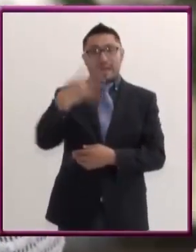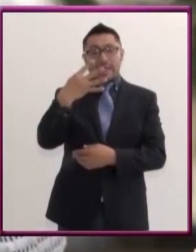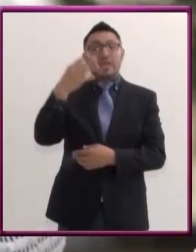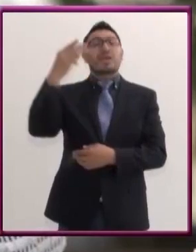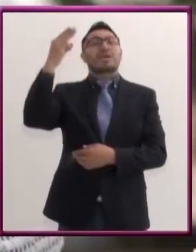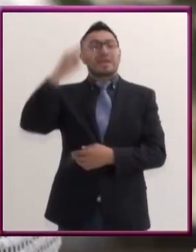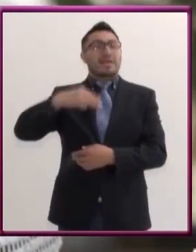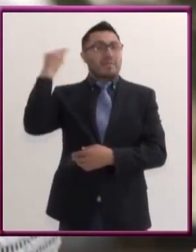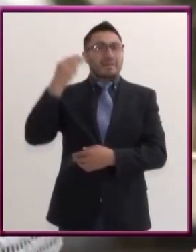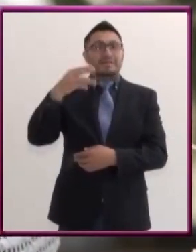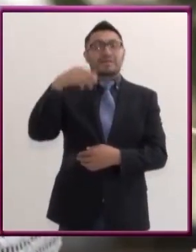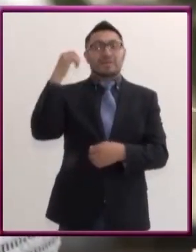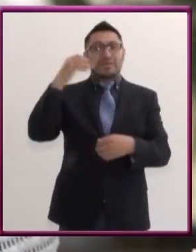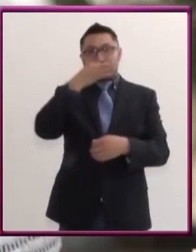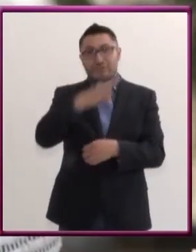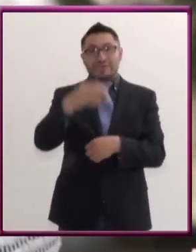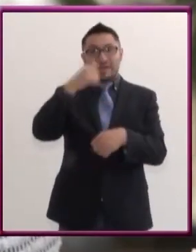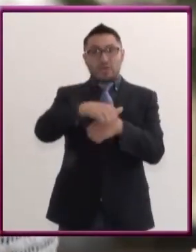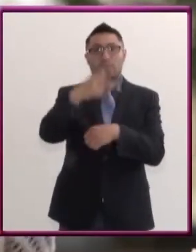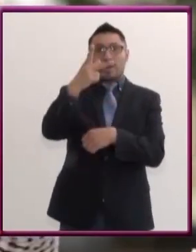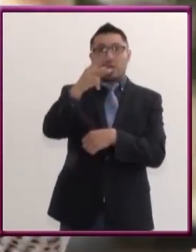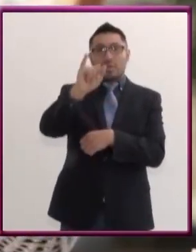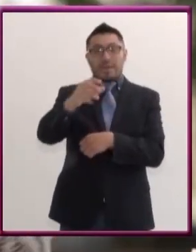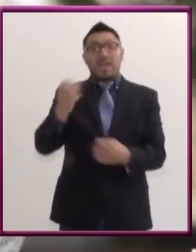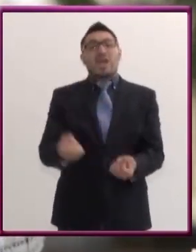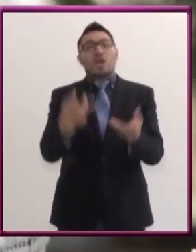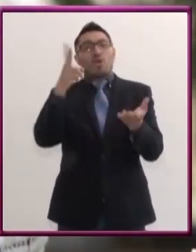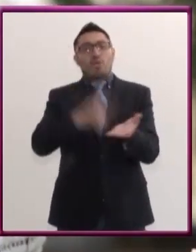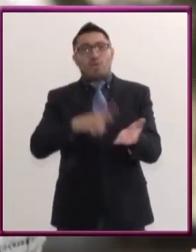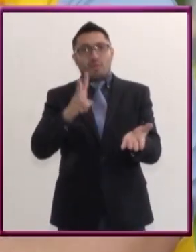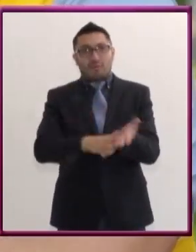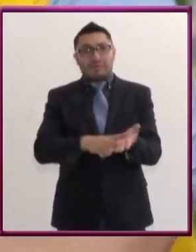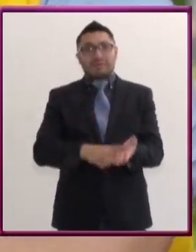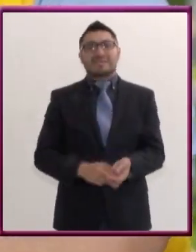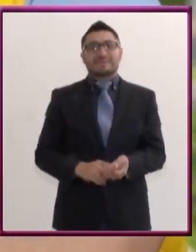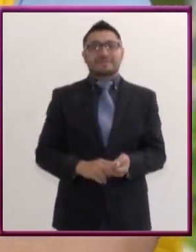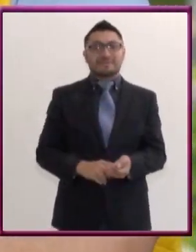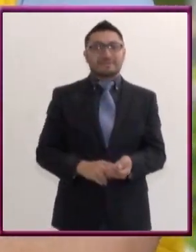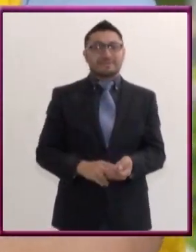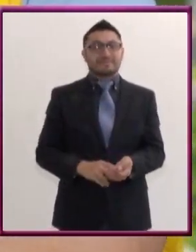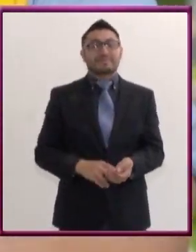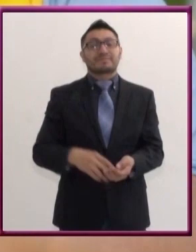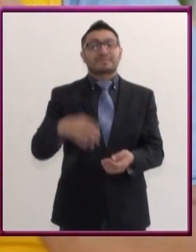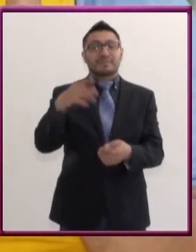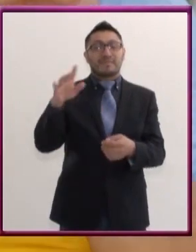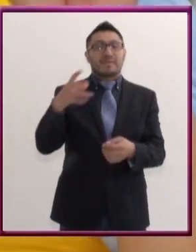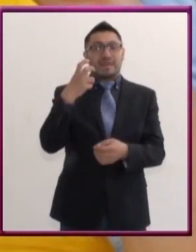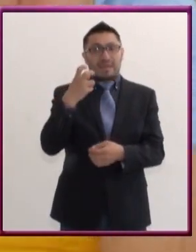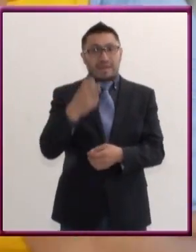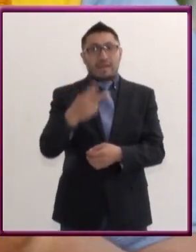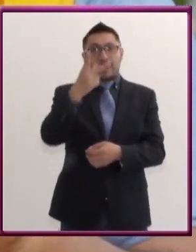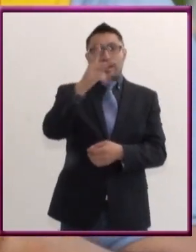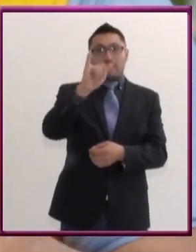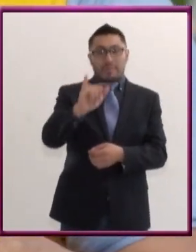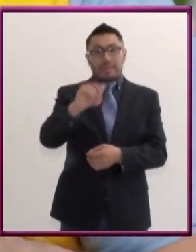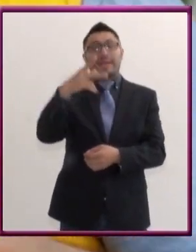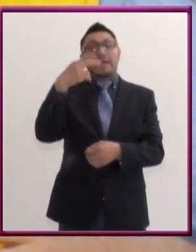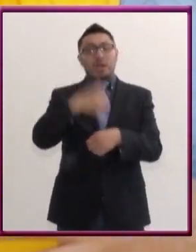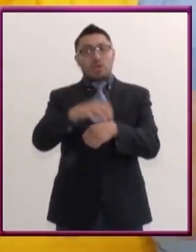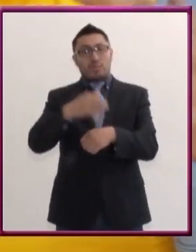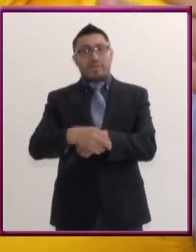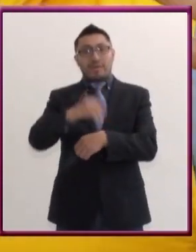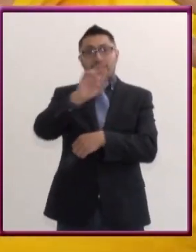14 de marzo se celebra el número pi. A ver, ¿cuánto vale el número pi? Bueno, es que pi es un número